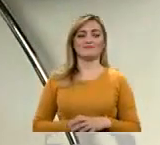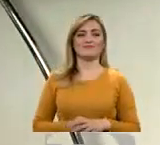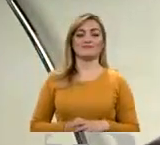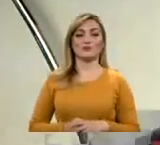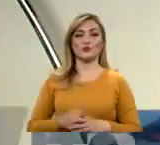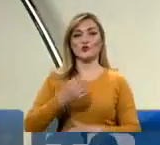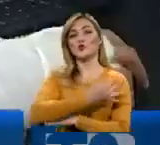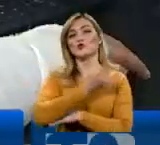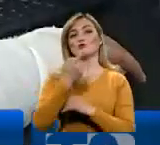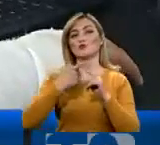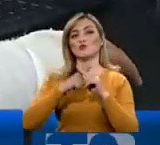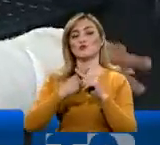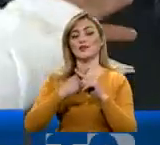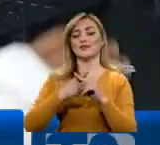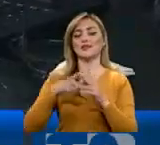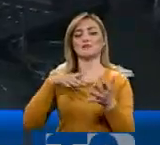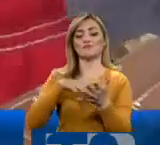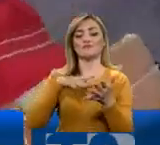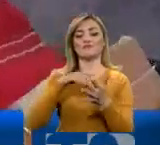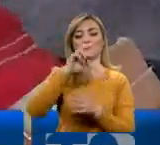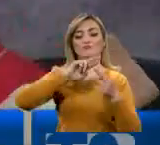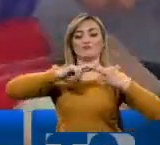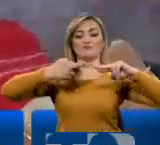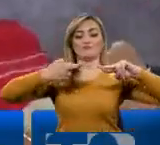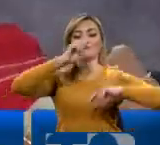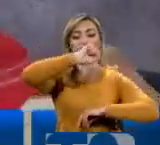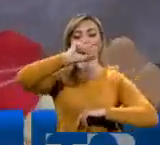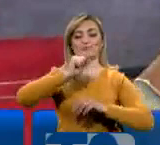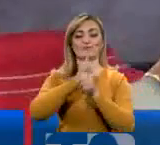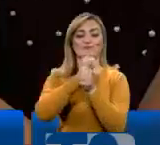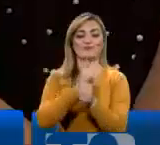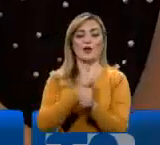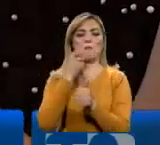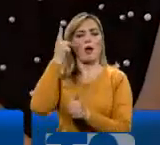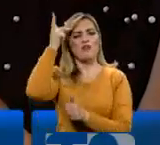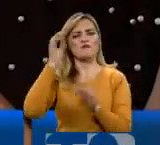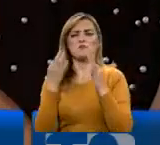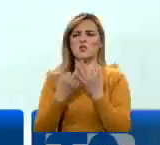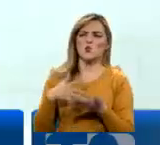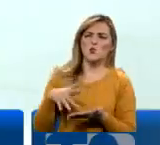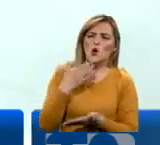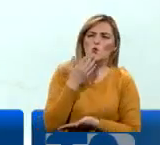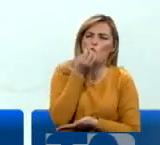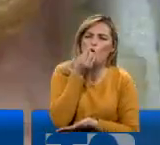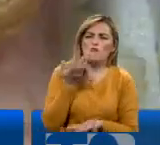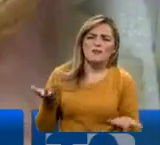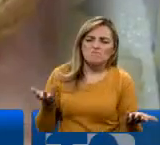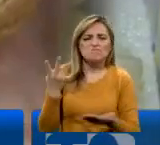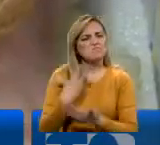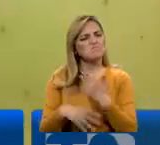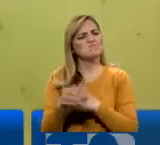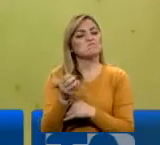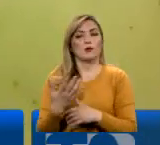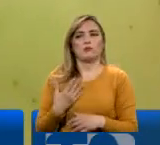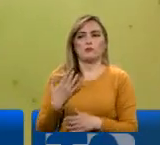Van 4 días del inicio del nuevo periodo escolar en la región Sierra Amazonía y la duda de muchos padres de familia es cómo alimentar a sus hijos